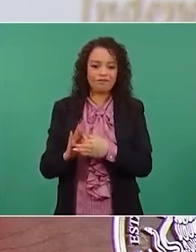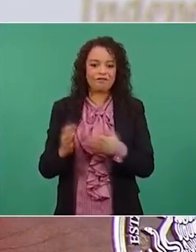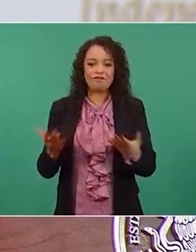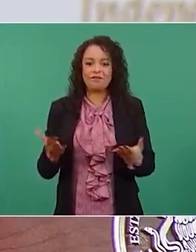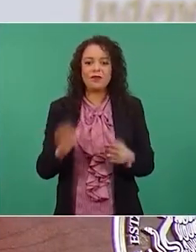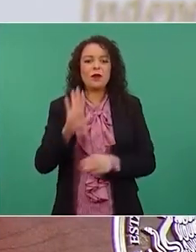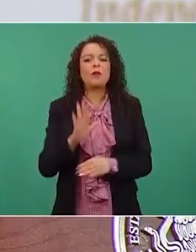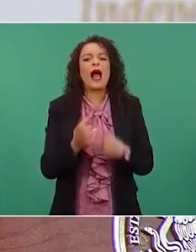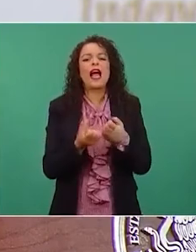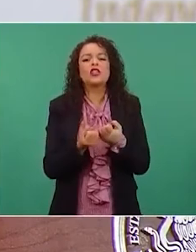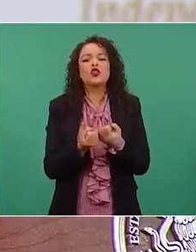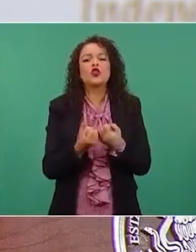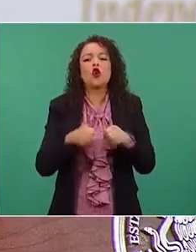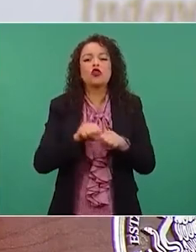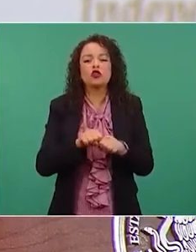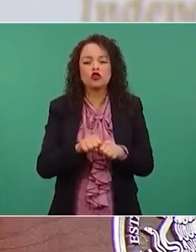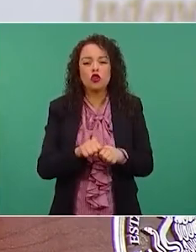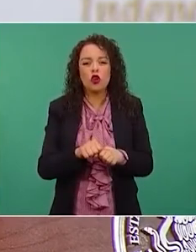como socios,